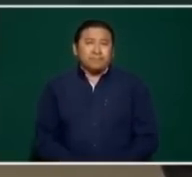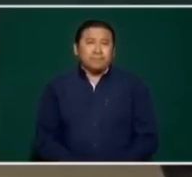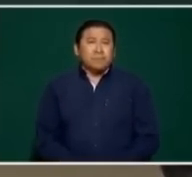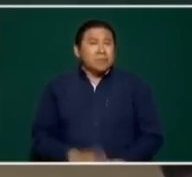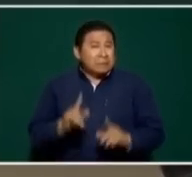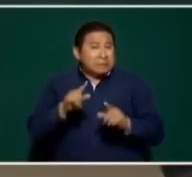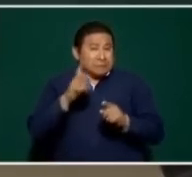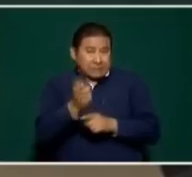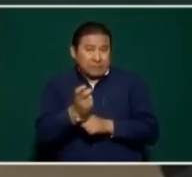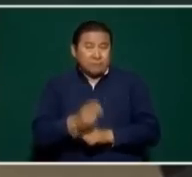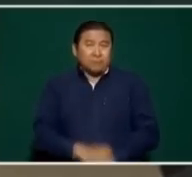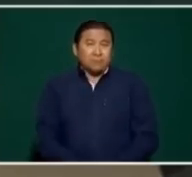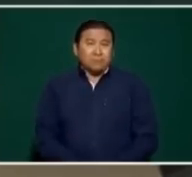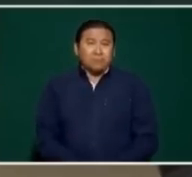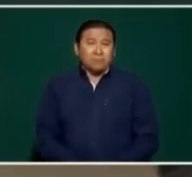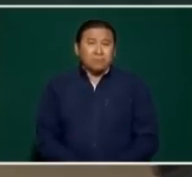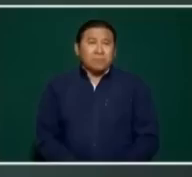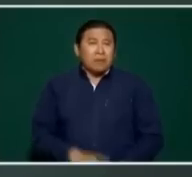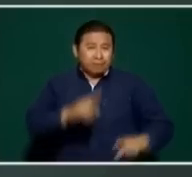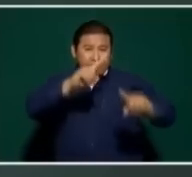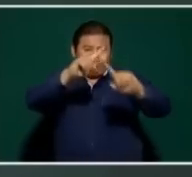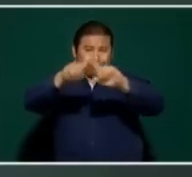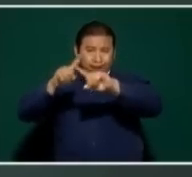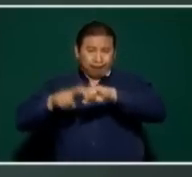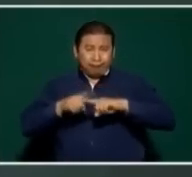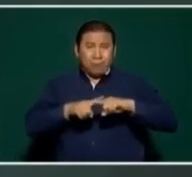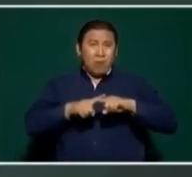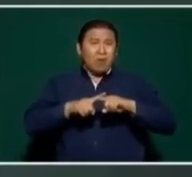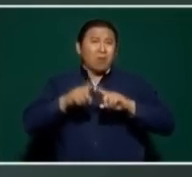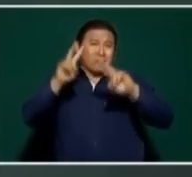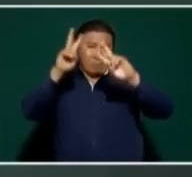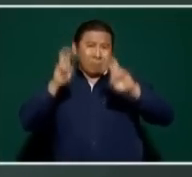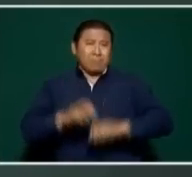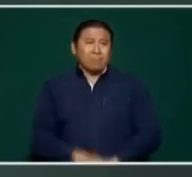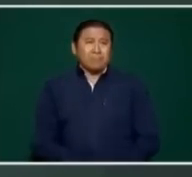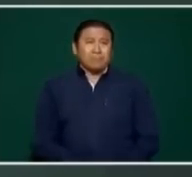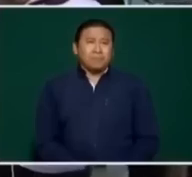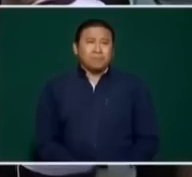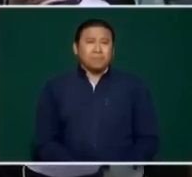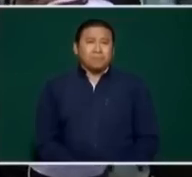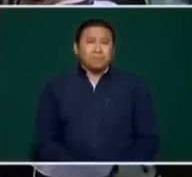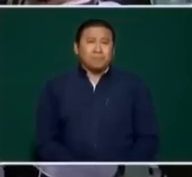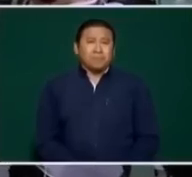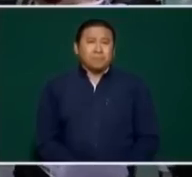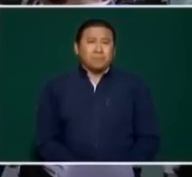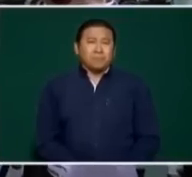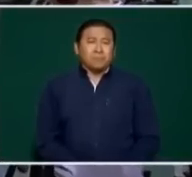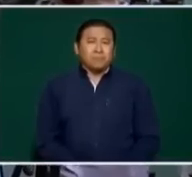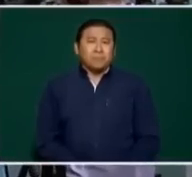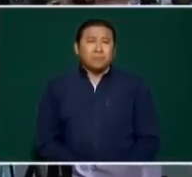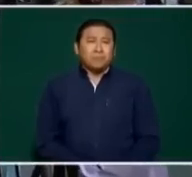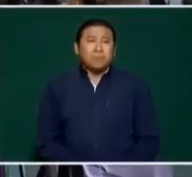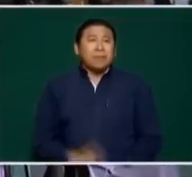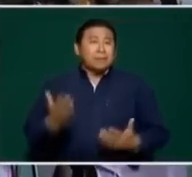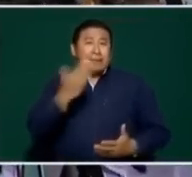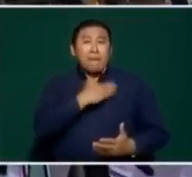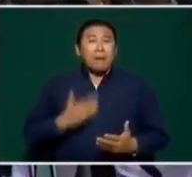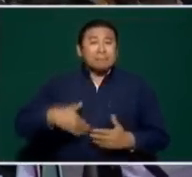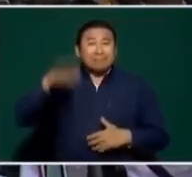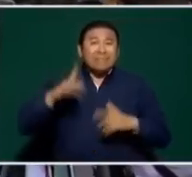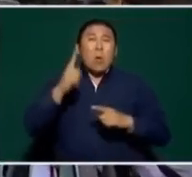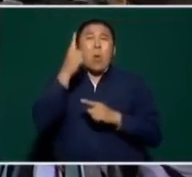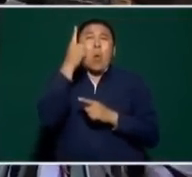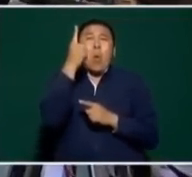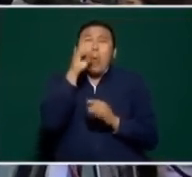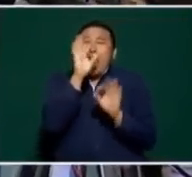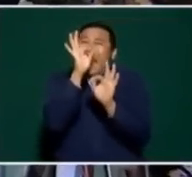Y así como eso, muchas otras cosas para apoyar a Morelos. Una